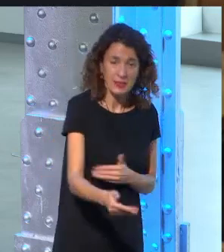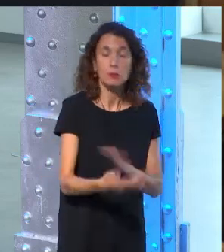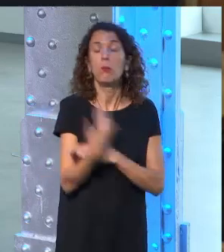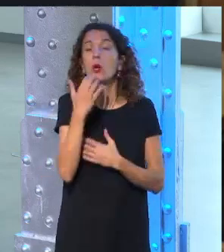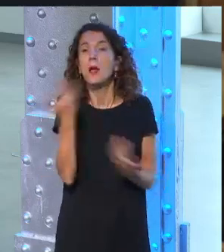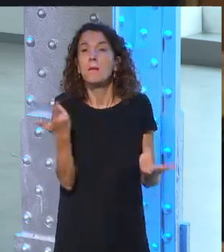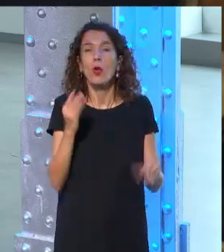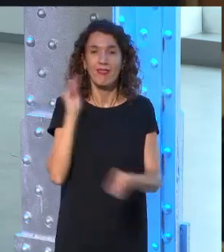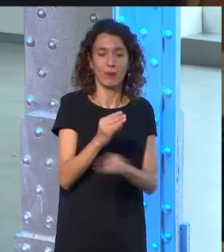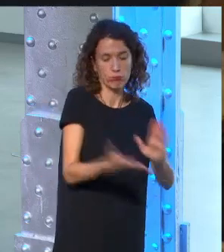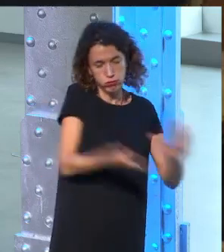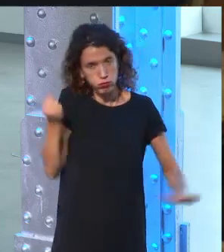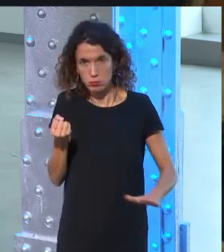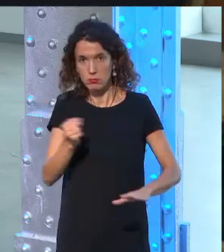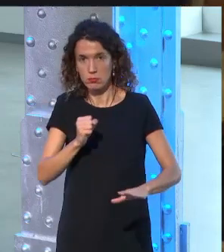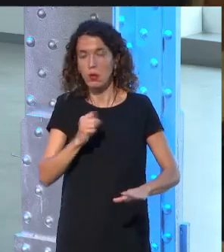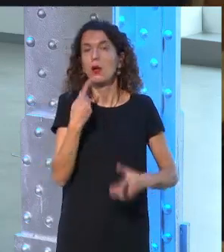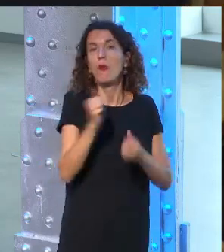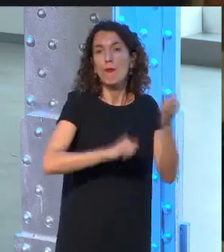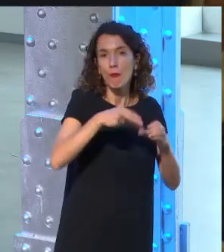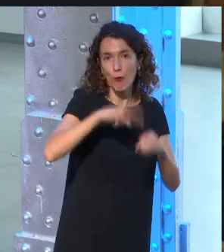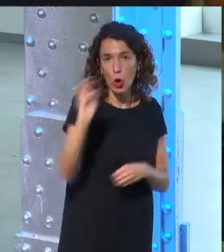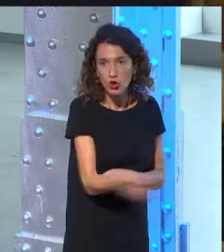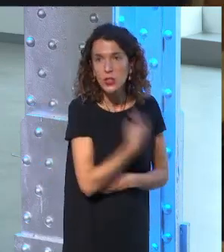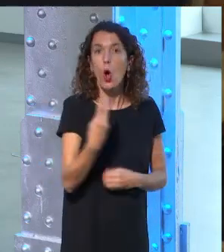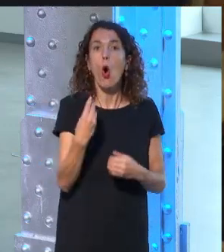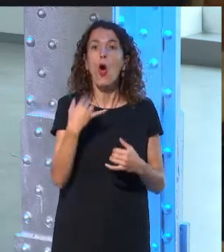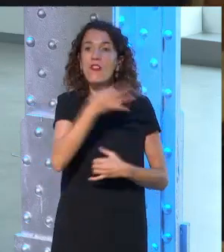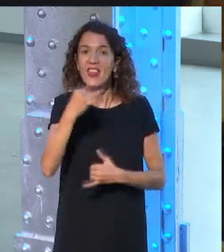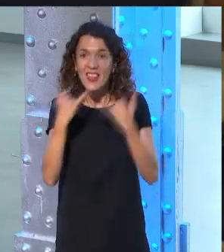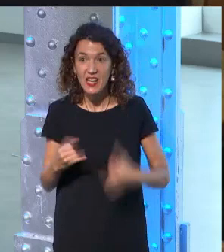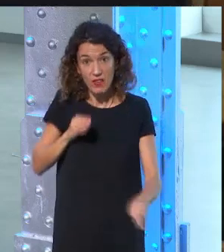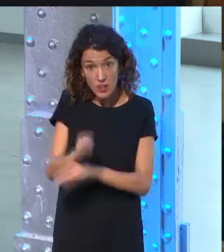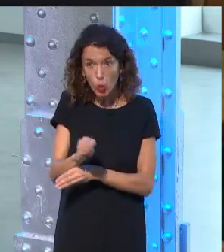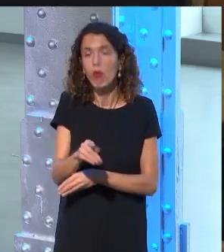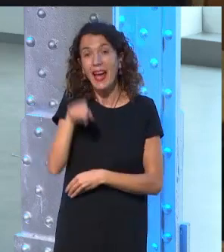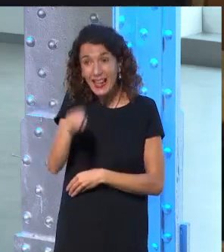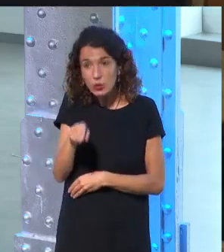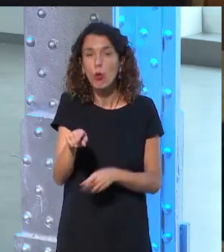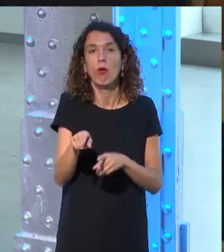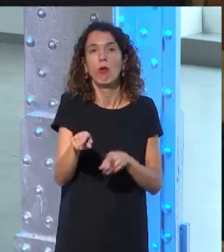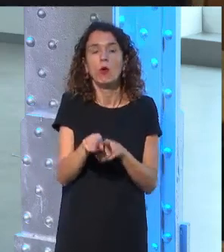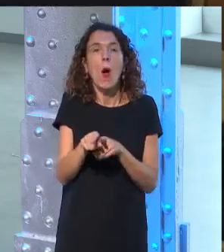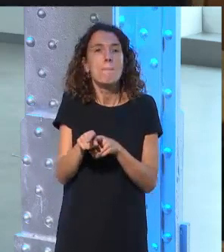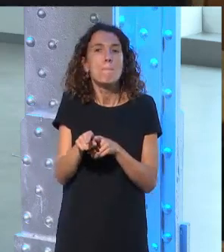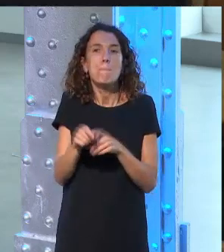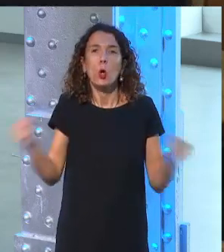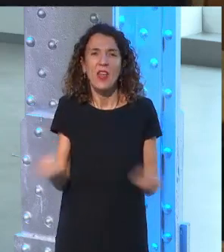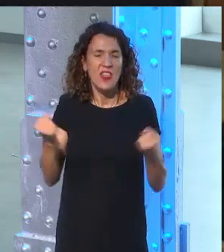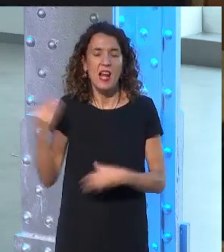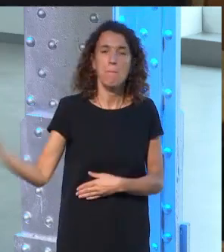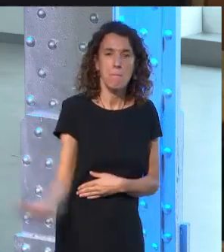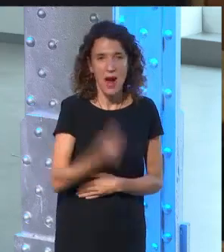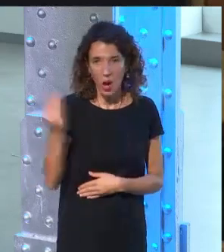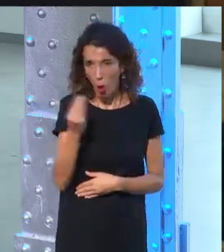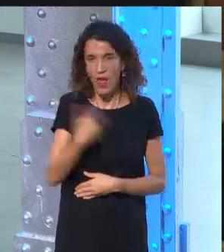una desinversión en energías fósiles, una mejora de la eficiencia energética, que os aseguro que es probablemente uno de los potenciales de mejora